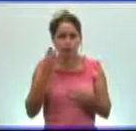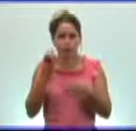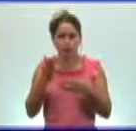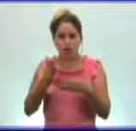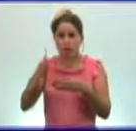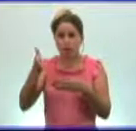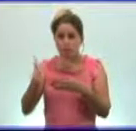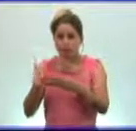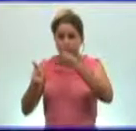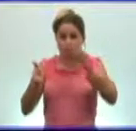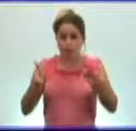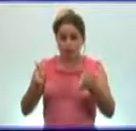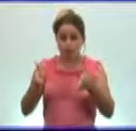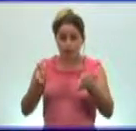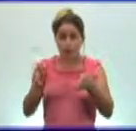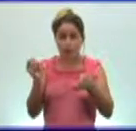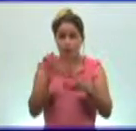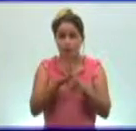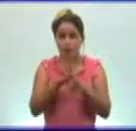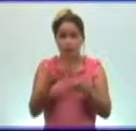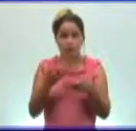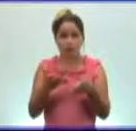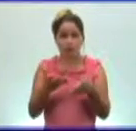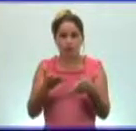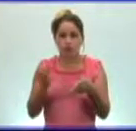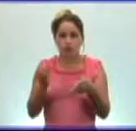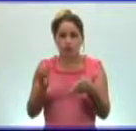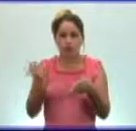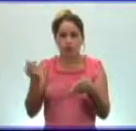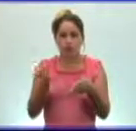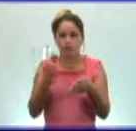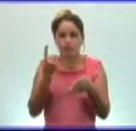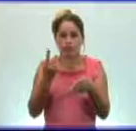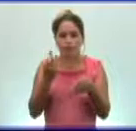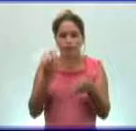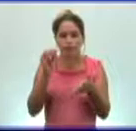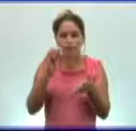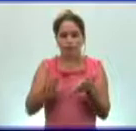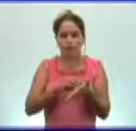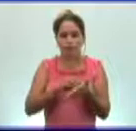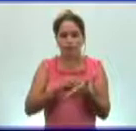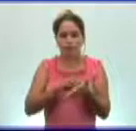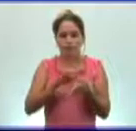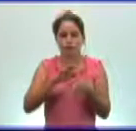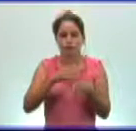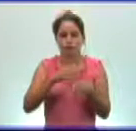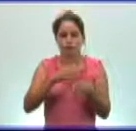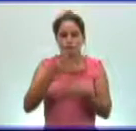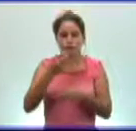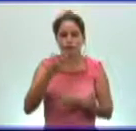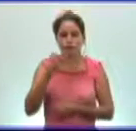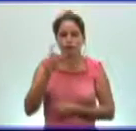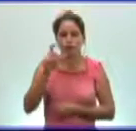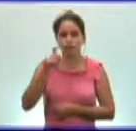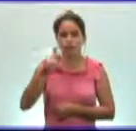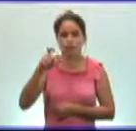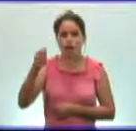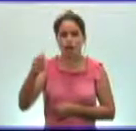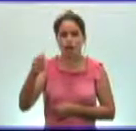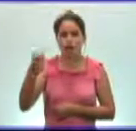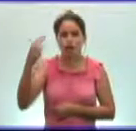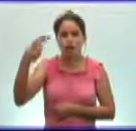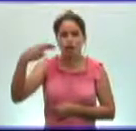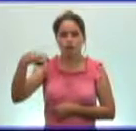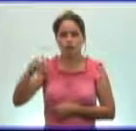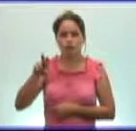a izquierda, comenzamos primeramente colocando el símbolo del elemento metálico y a continuación el símbolo del elemento